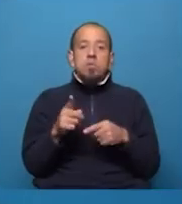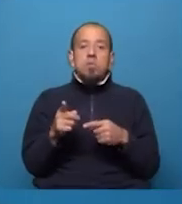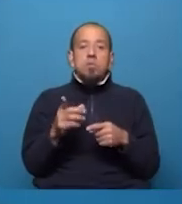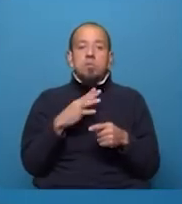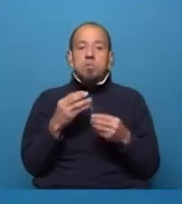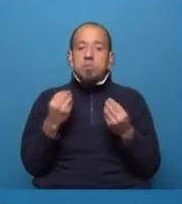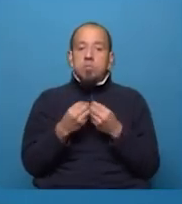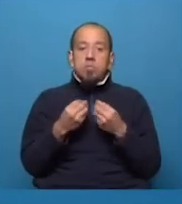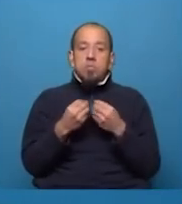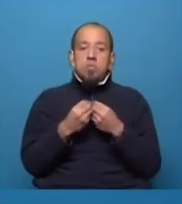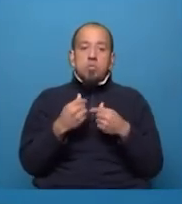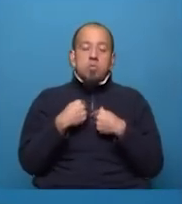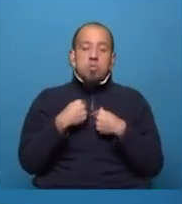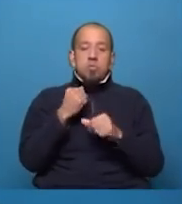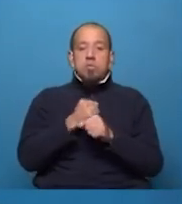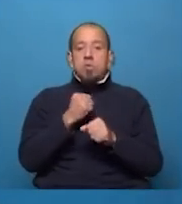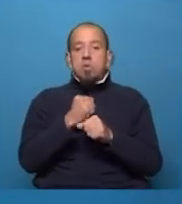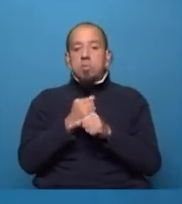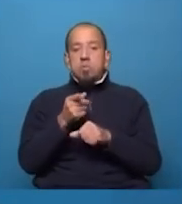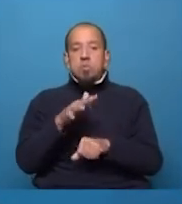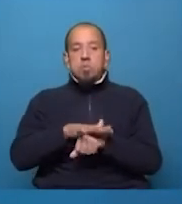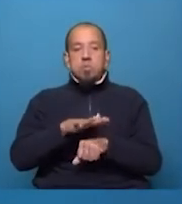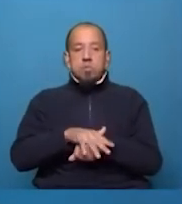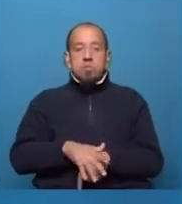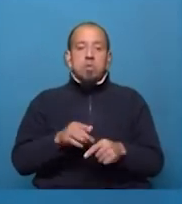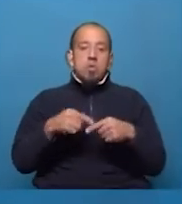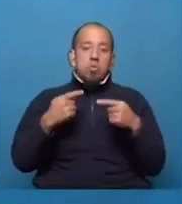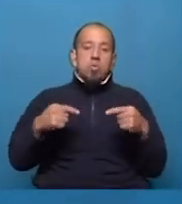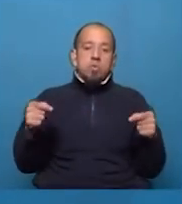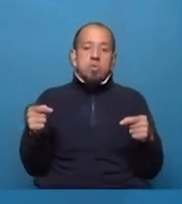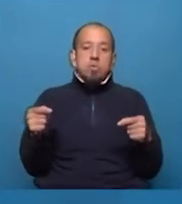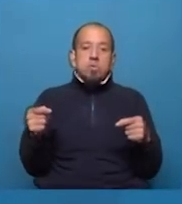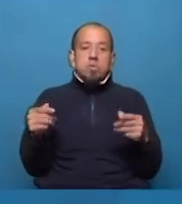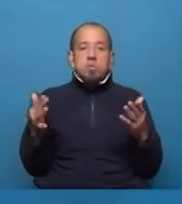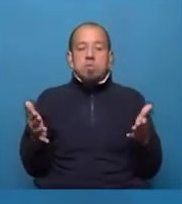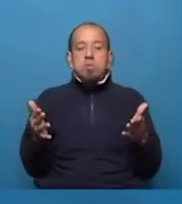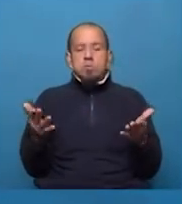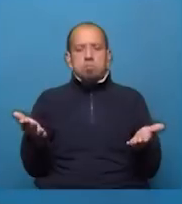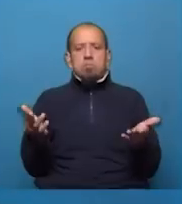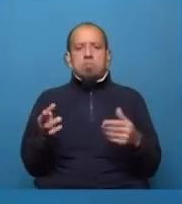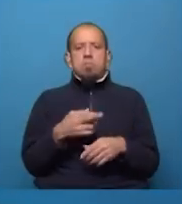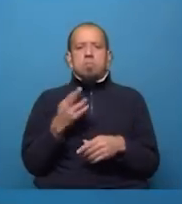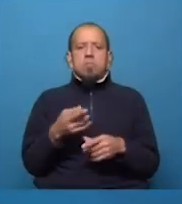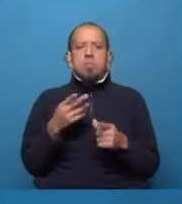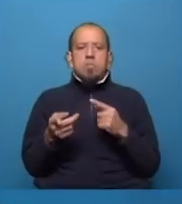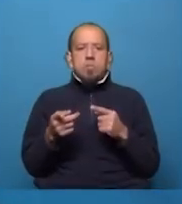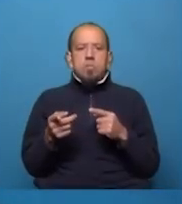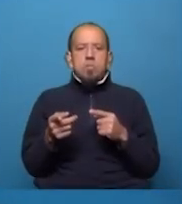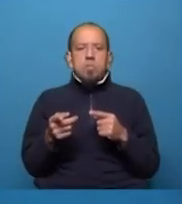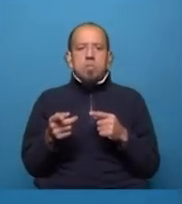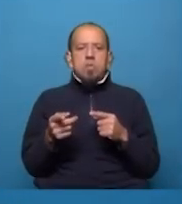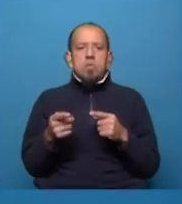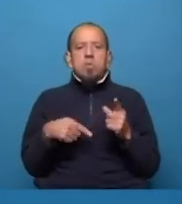de hecho muchos nosotros trabajamos en ese periodo en cosas que eran la típicas íbamos allanamiento